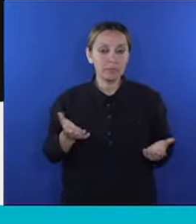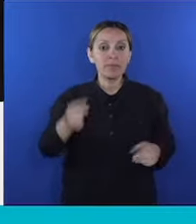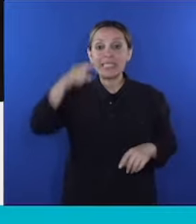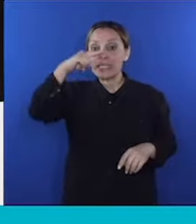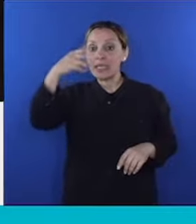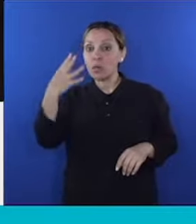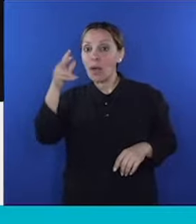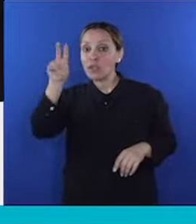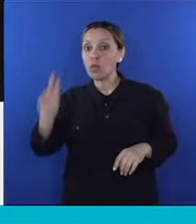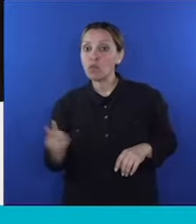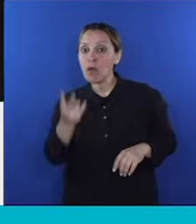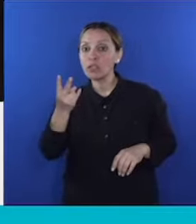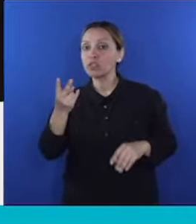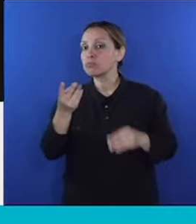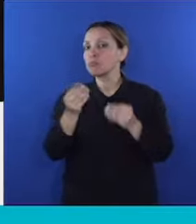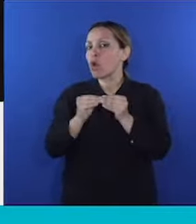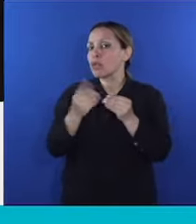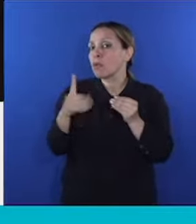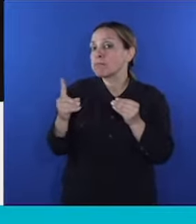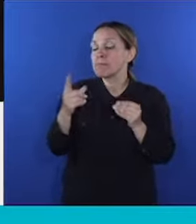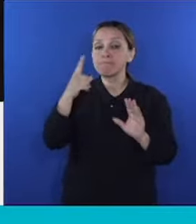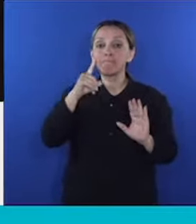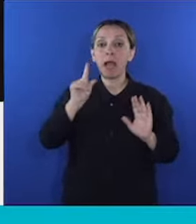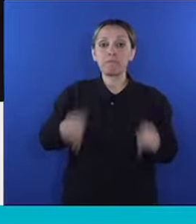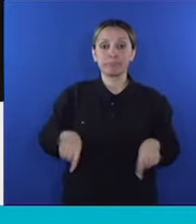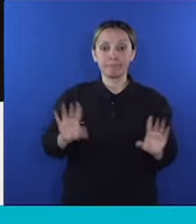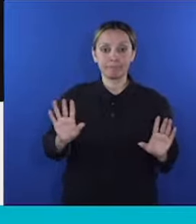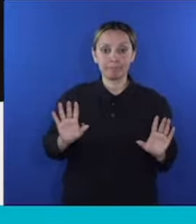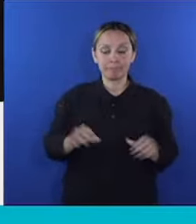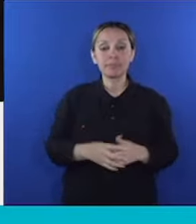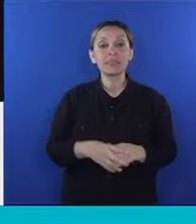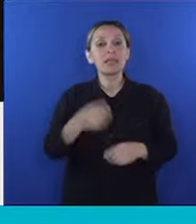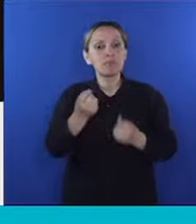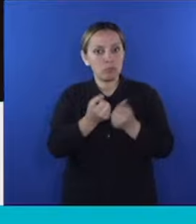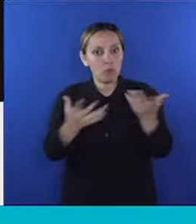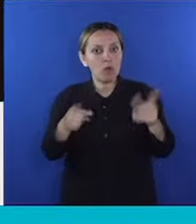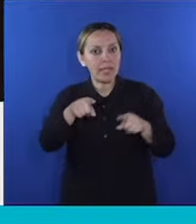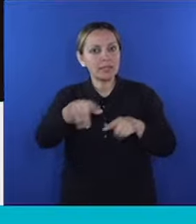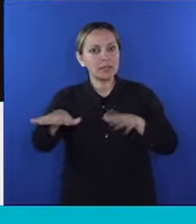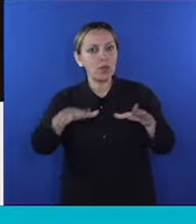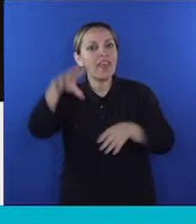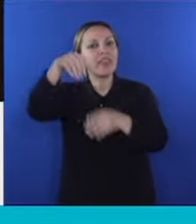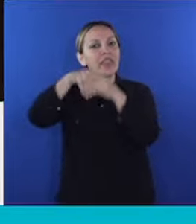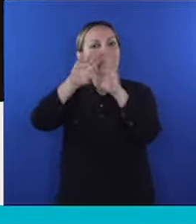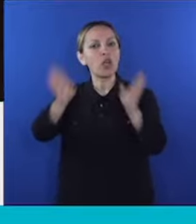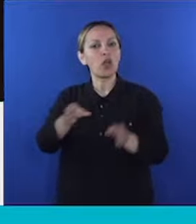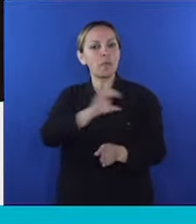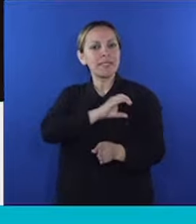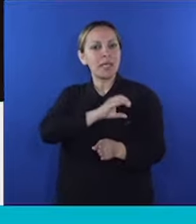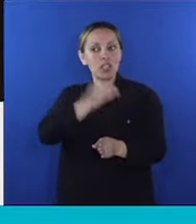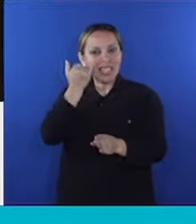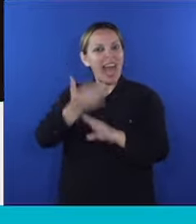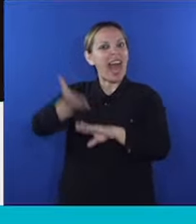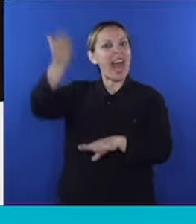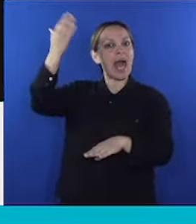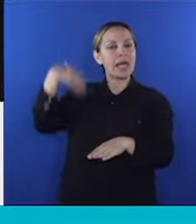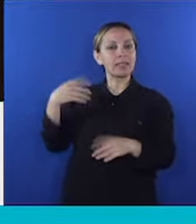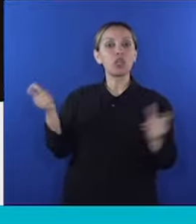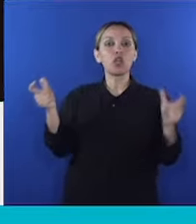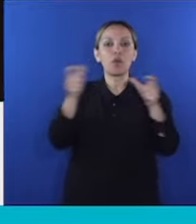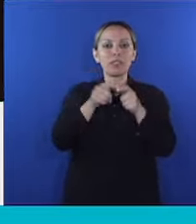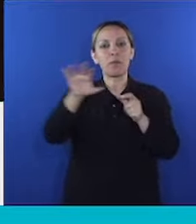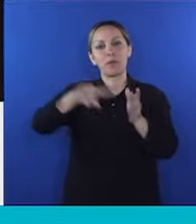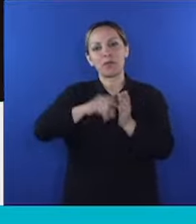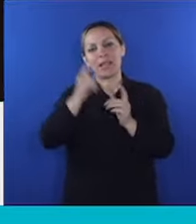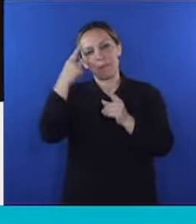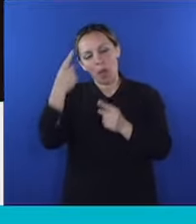muertos por causas desconocidas eh muchos de estos hechos suceden en comisarías que han sido denunciadas por la comisión provincial por